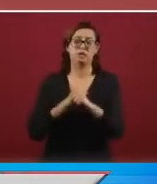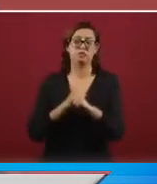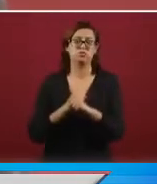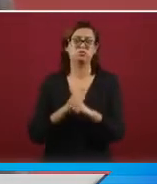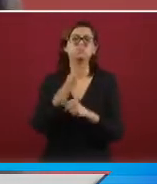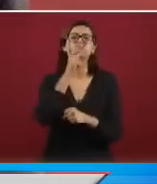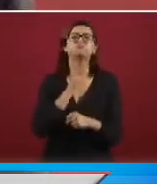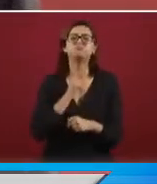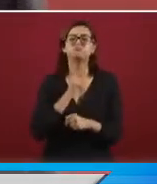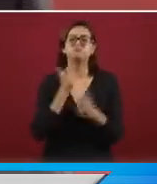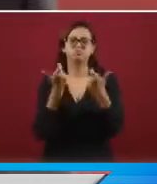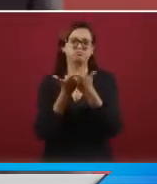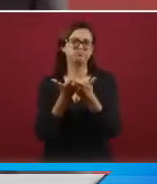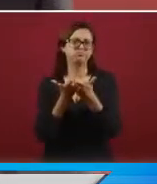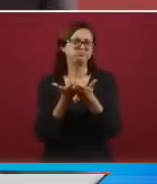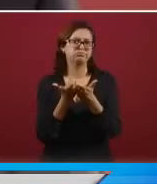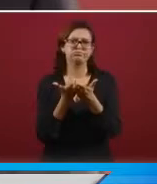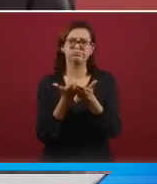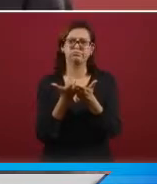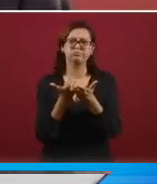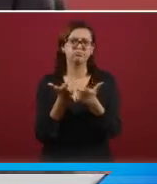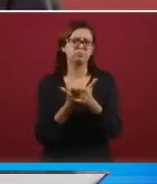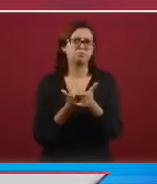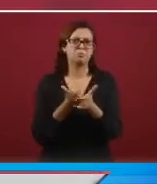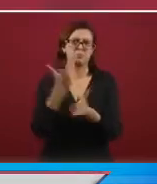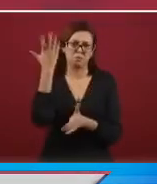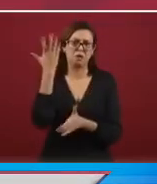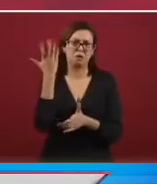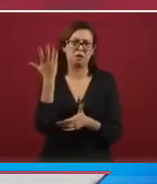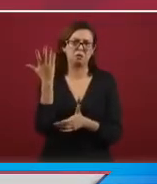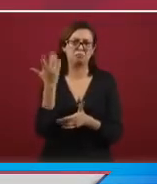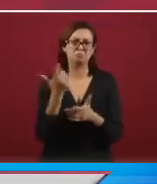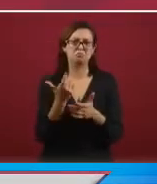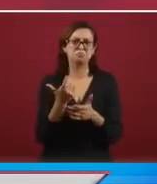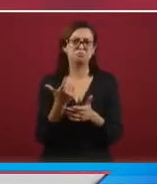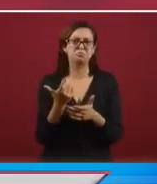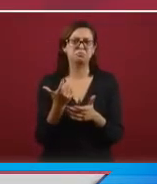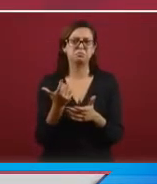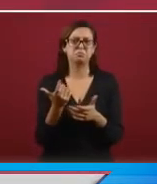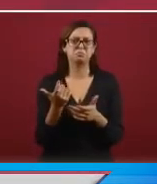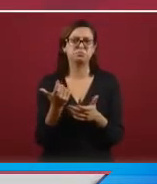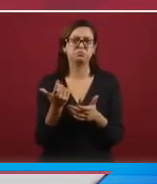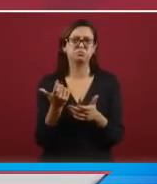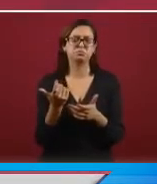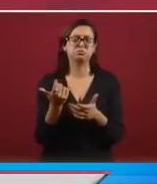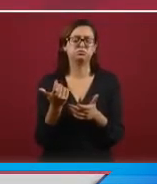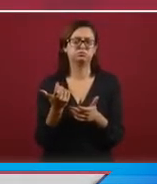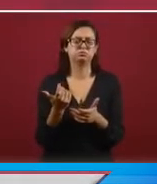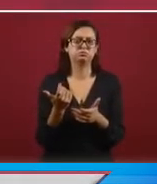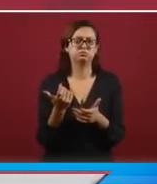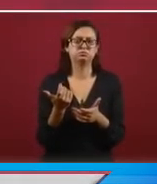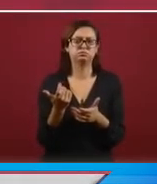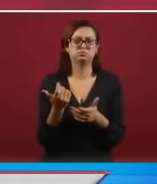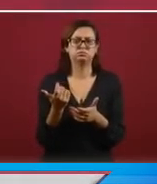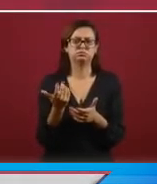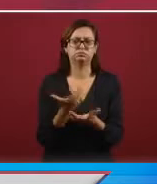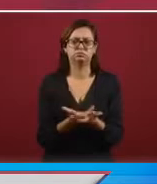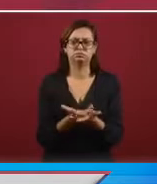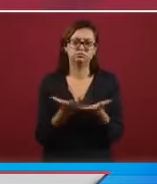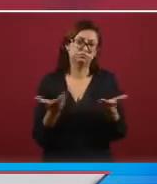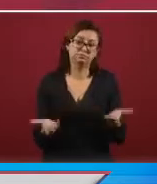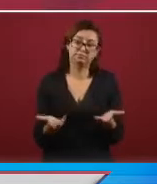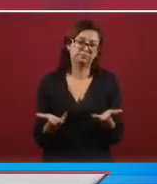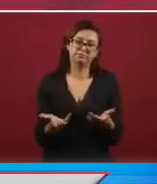planes de bienestar como ocurrió con López Portillo, porque primero los precios no están tan altos como se estuvo en ese sexenio y el aumento será